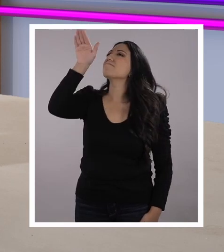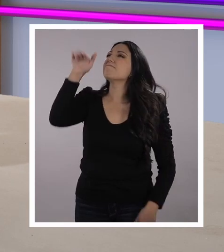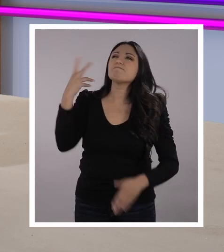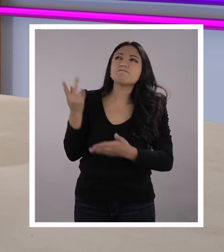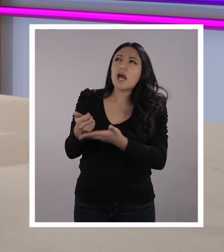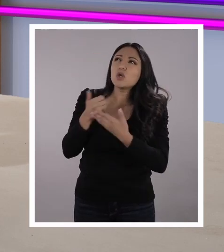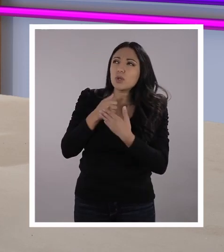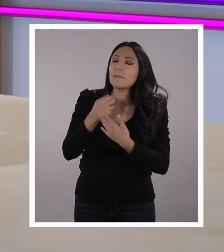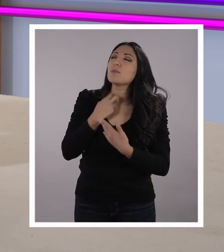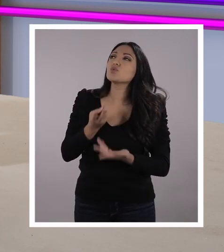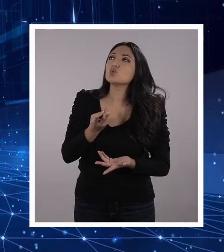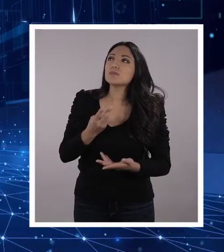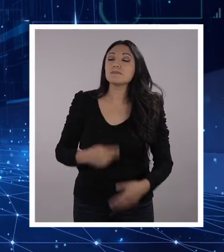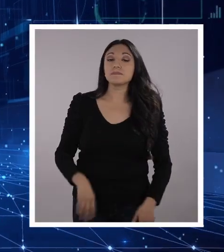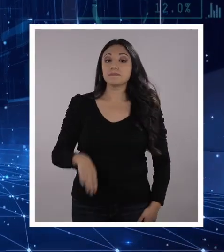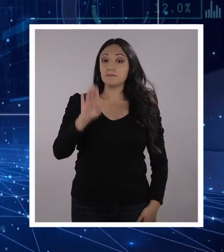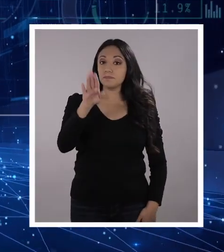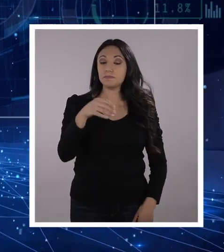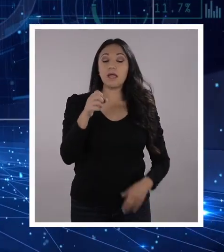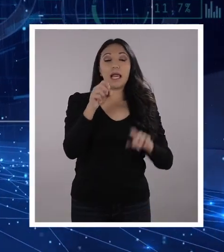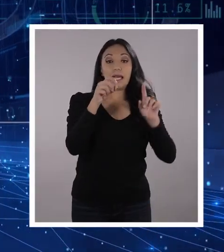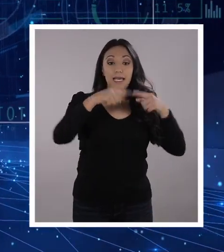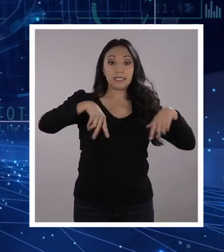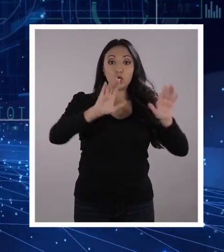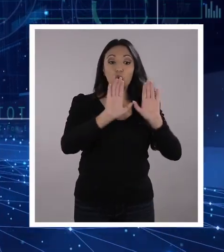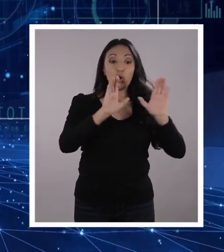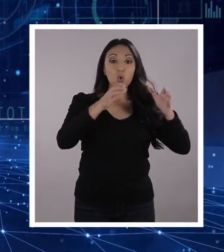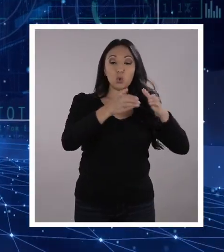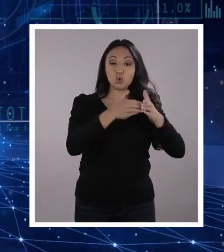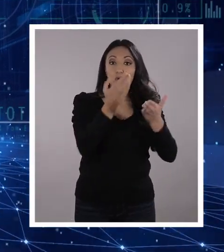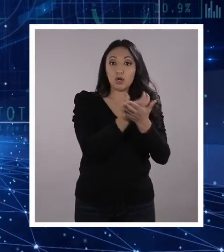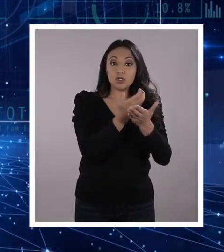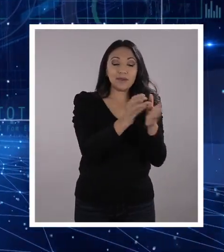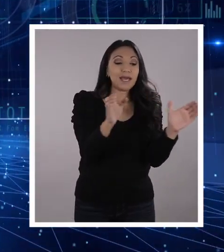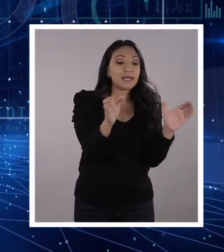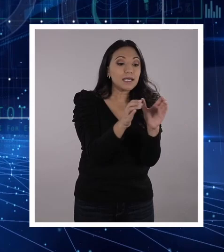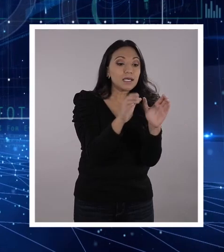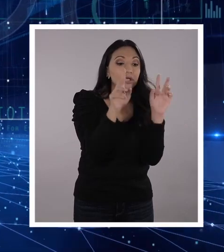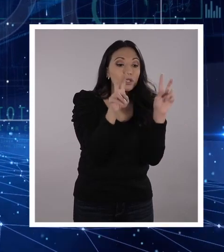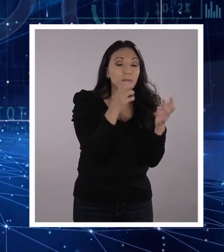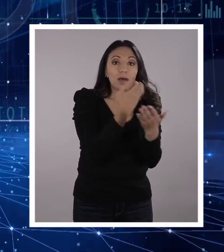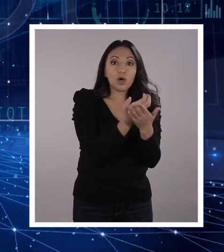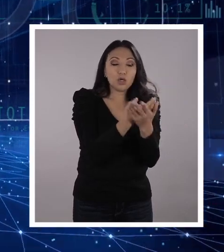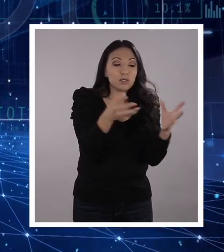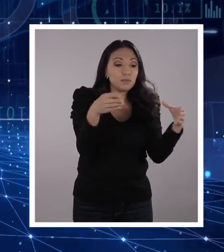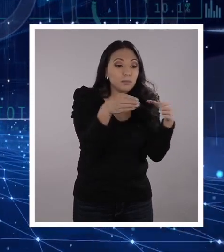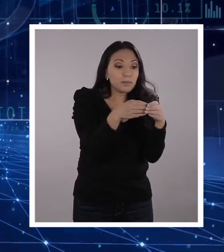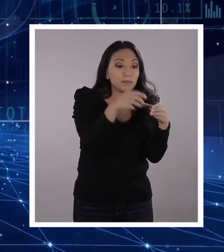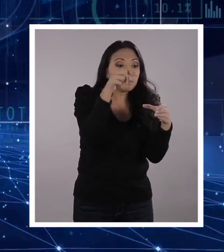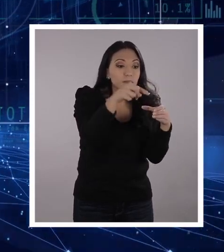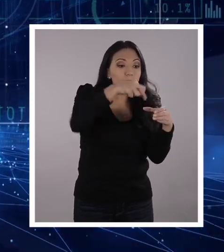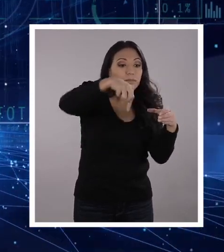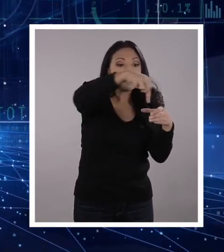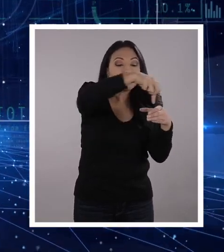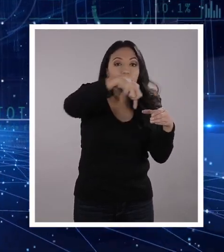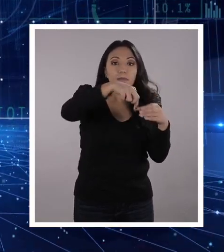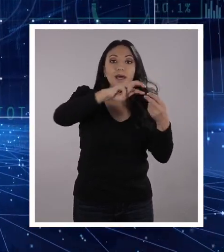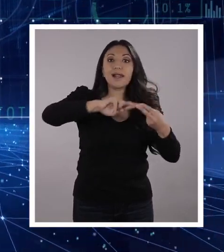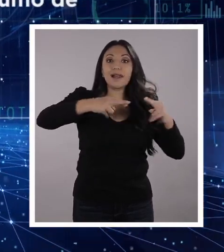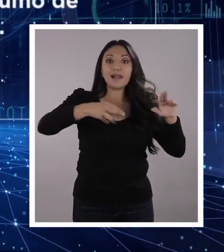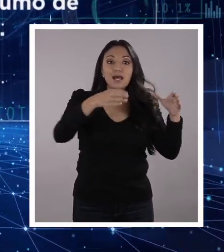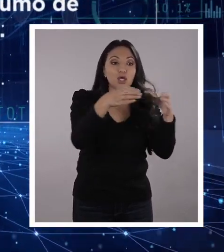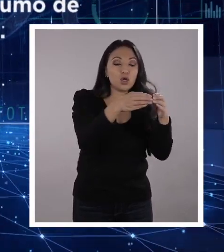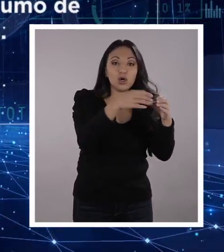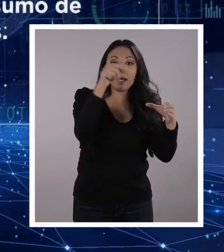ñaño, porfa, ¿qué es un sistema económico? Se conoce como sistema económico al conjunto de factores económicos que interactúan en una determinada